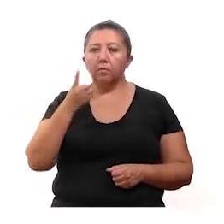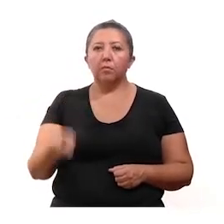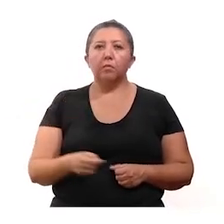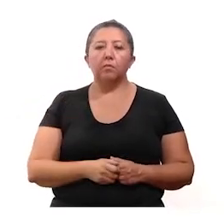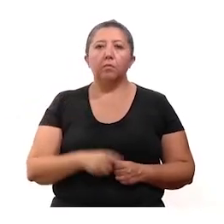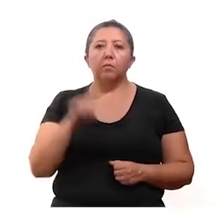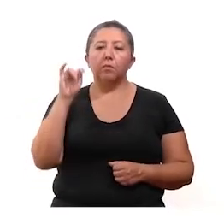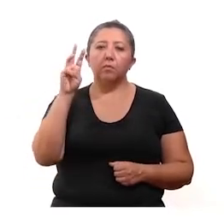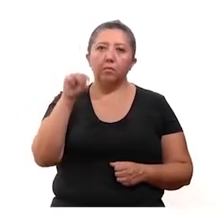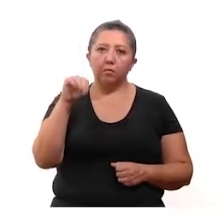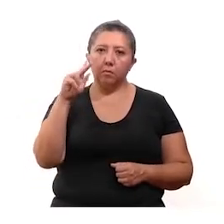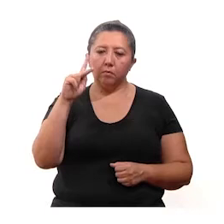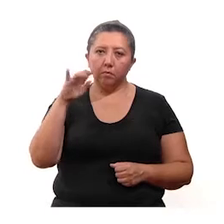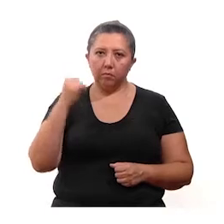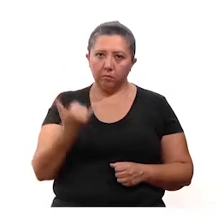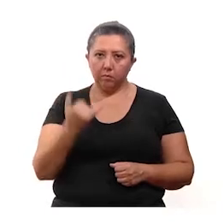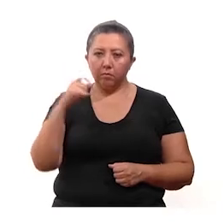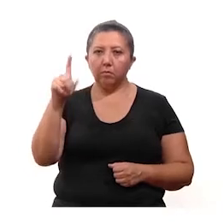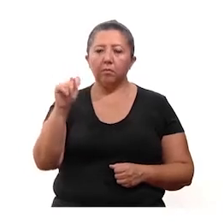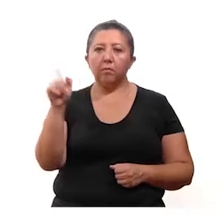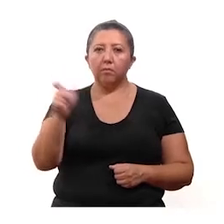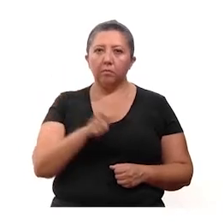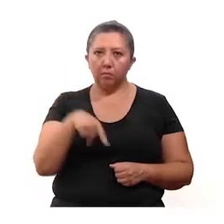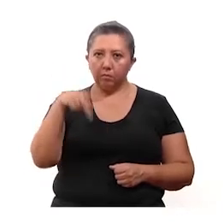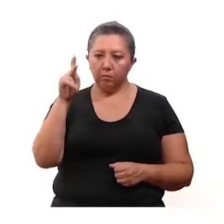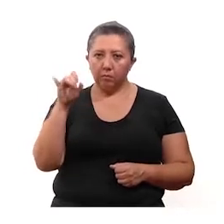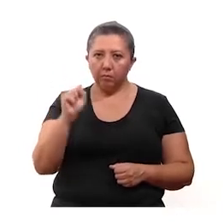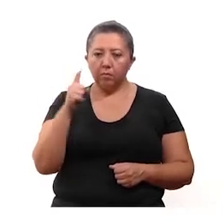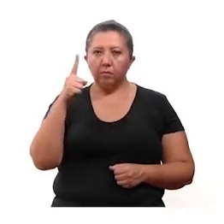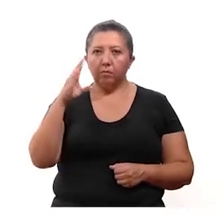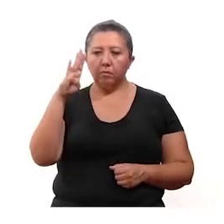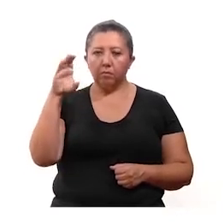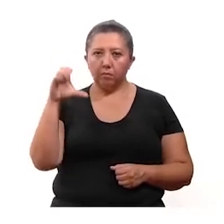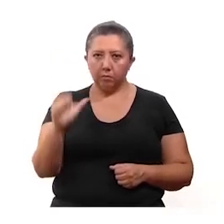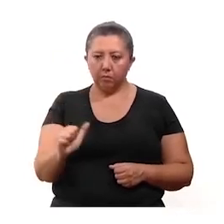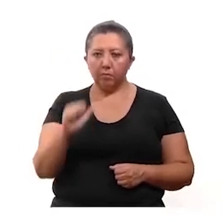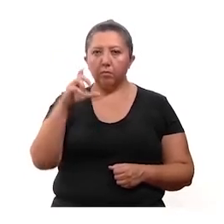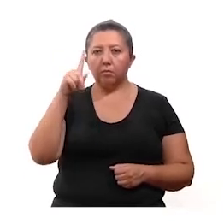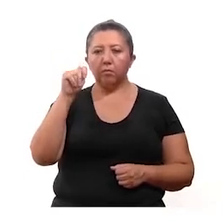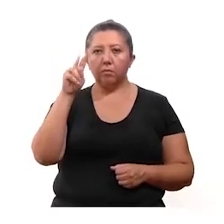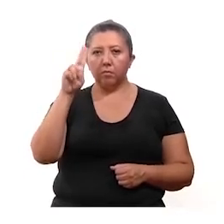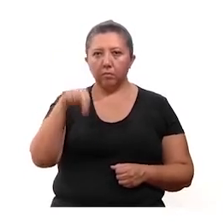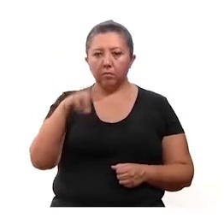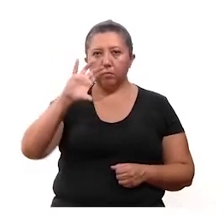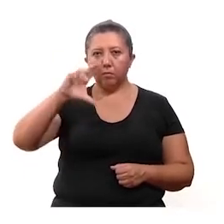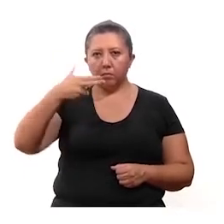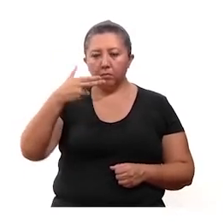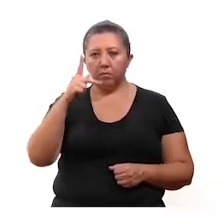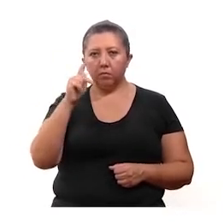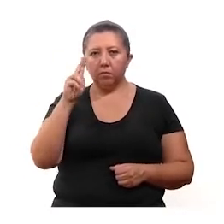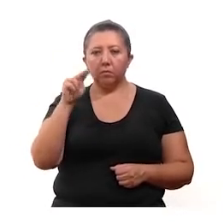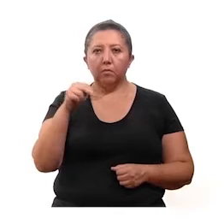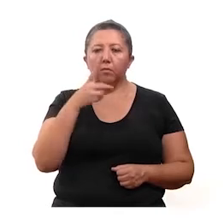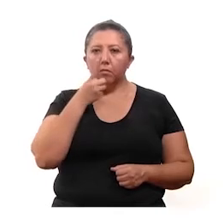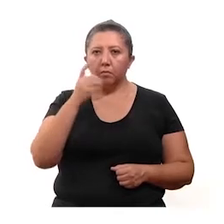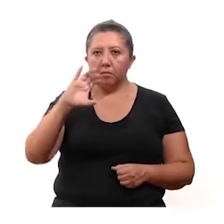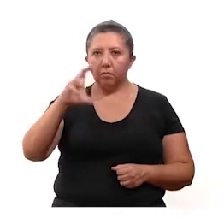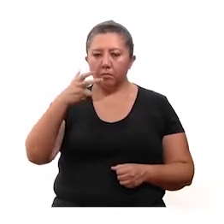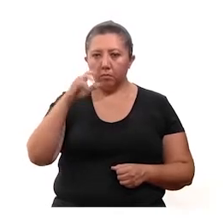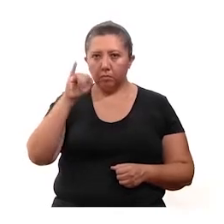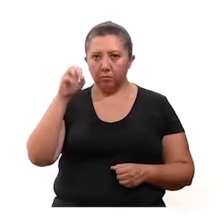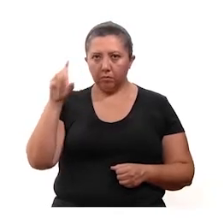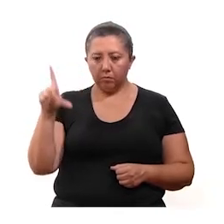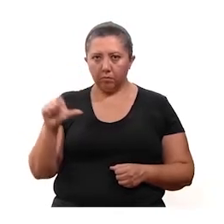Tecantó, Timucuy y Tixcocó. 1 en Baca, Celestún, Chapat, Chemash,